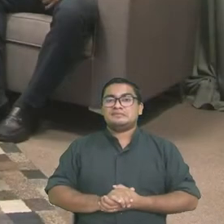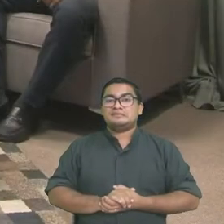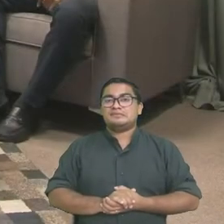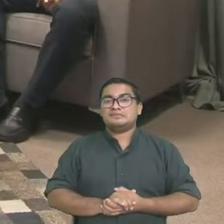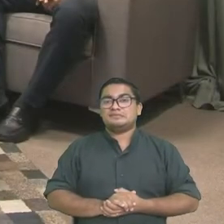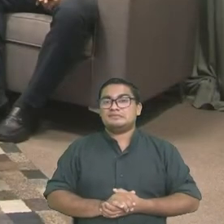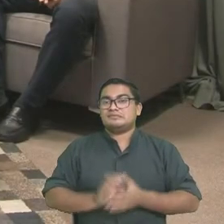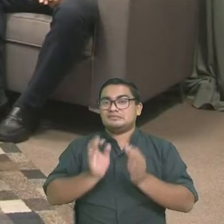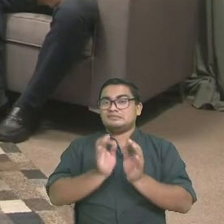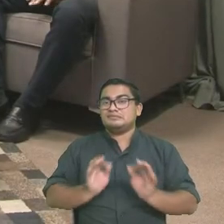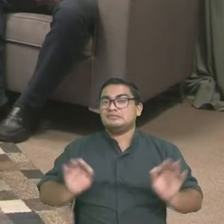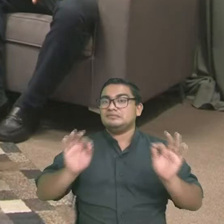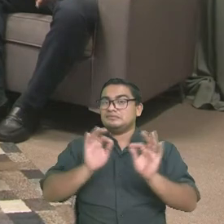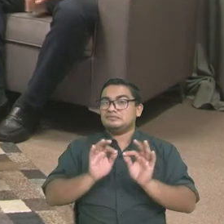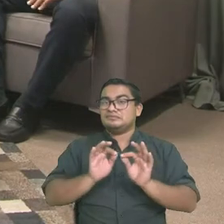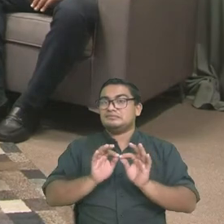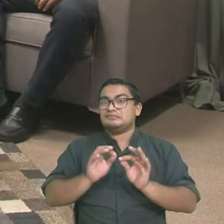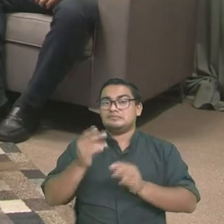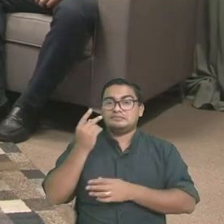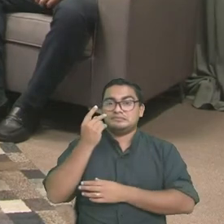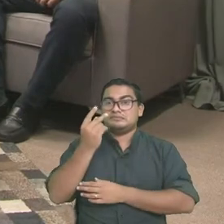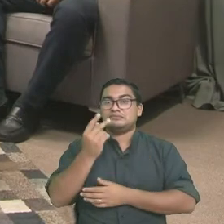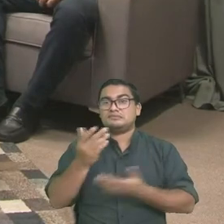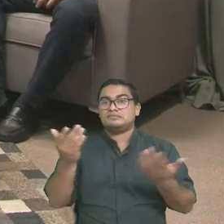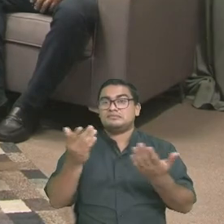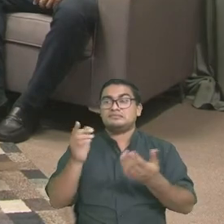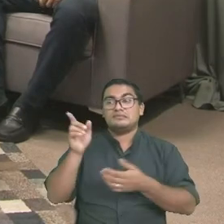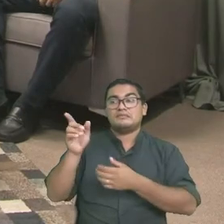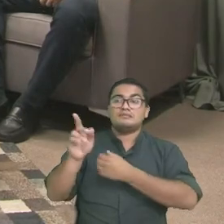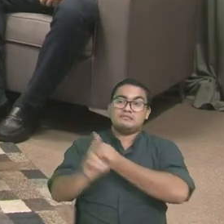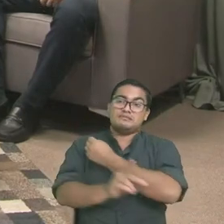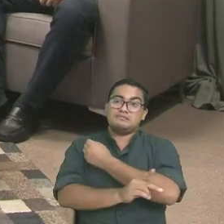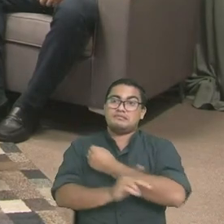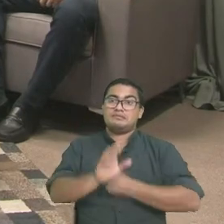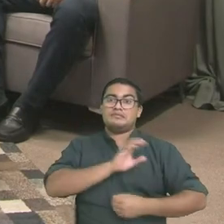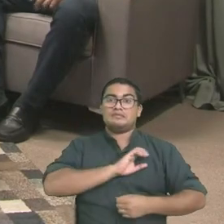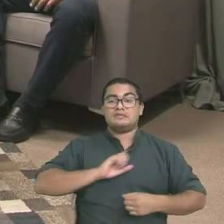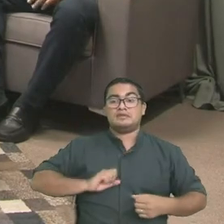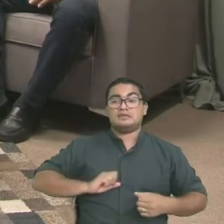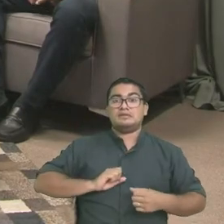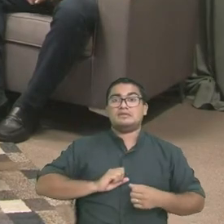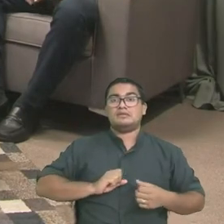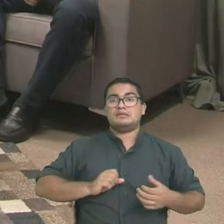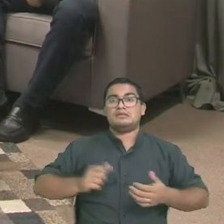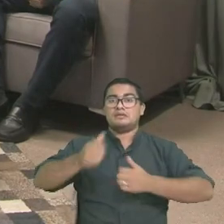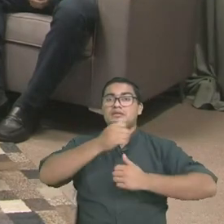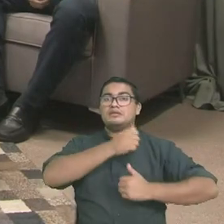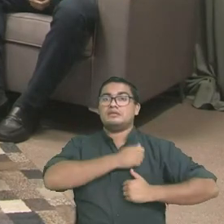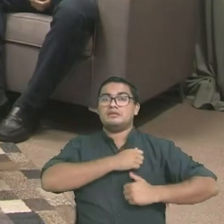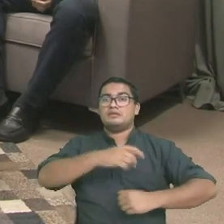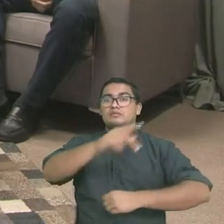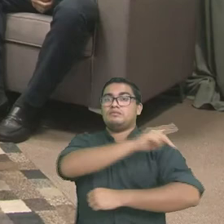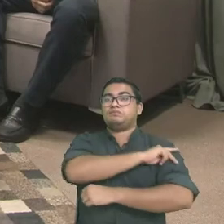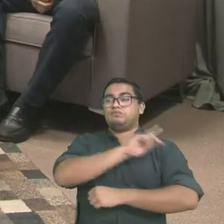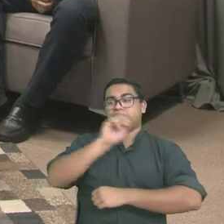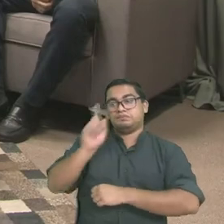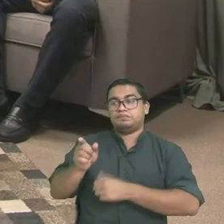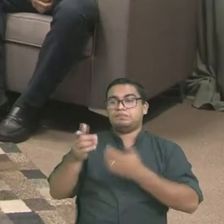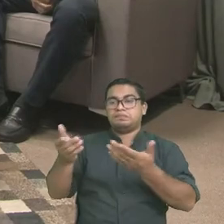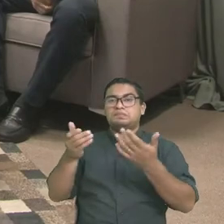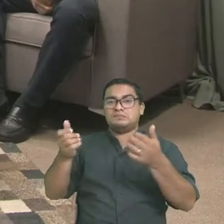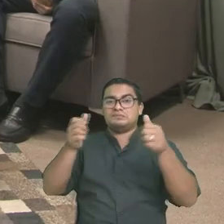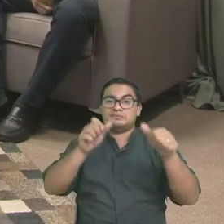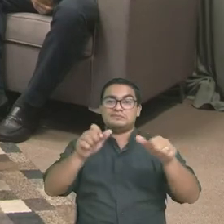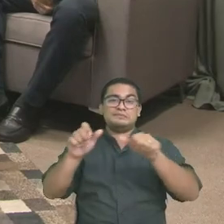y además solamente ahí vimos en ese mismo país cómo el Ejecutivo envió el ejército y la policía, ¿no? Imagínate. Para tratar de arreglar